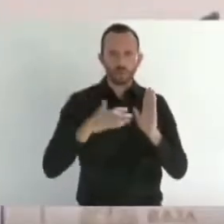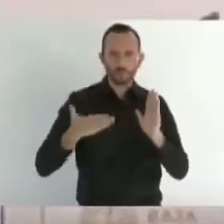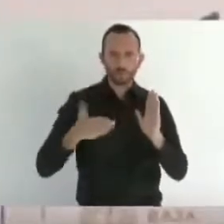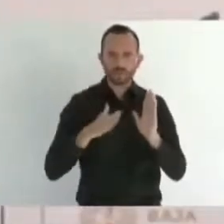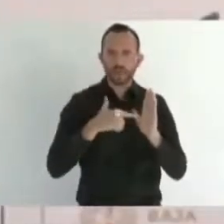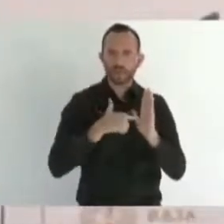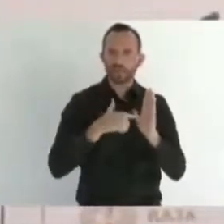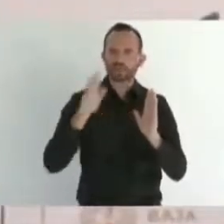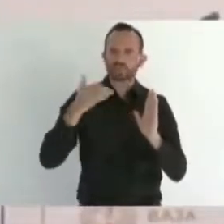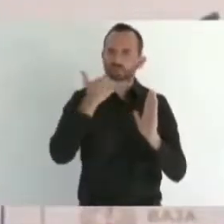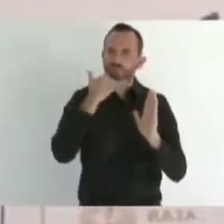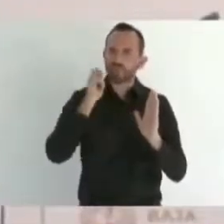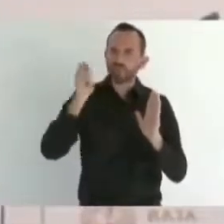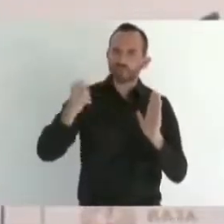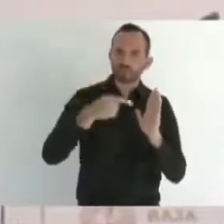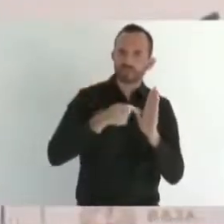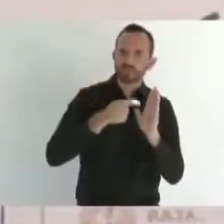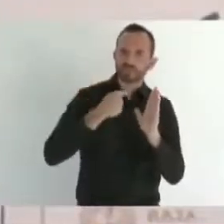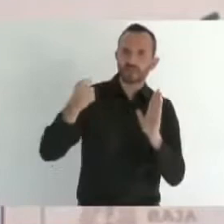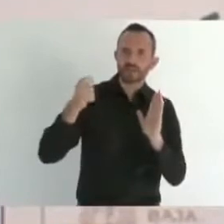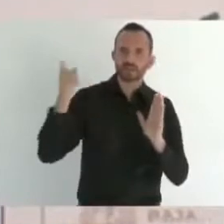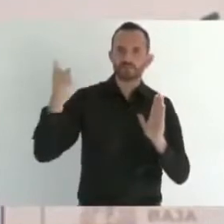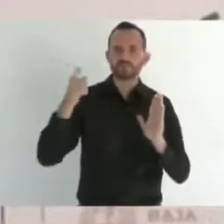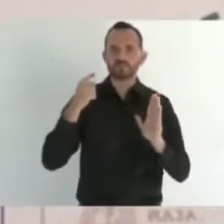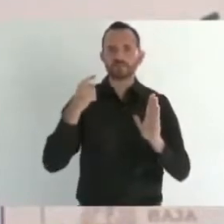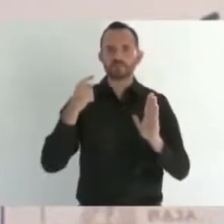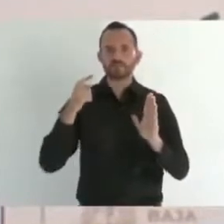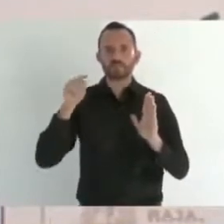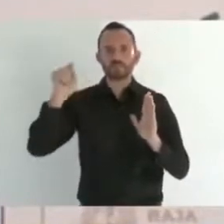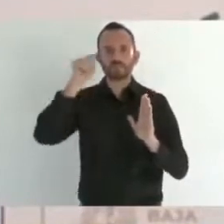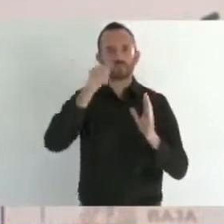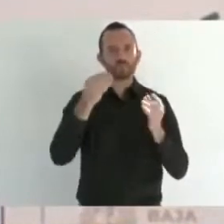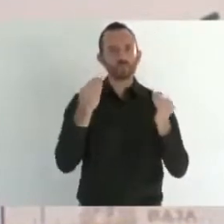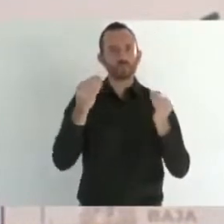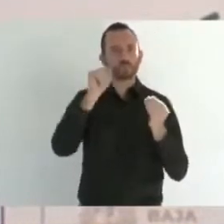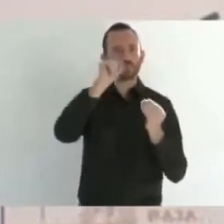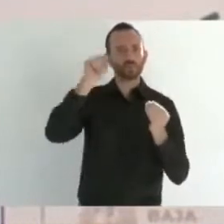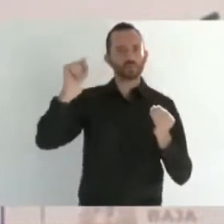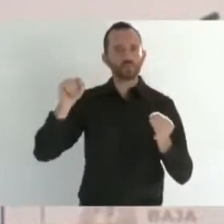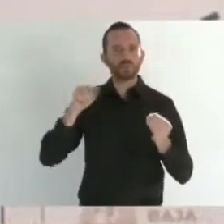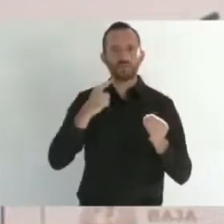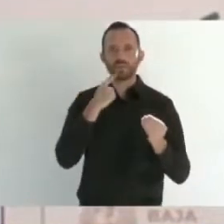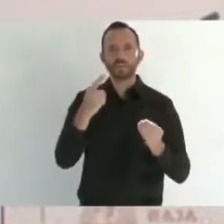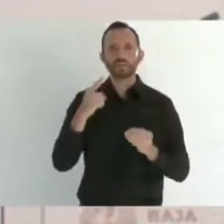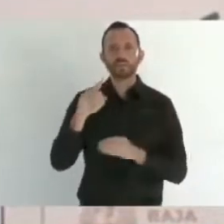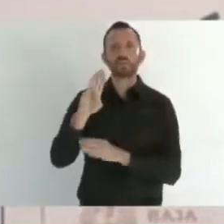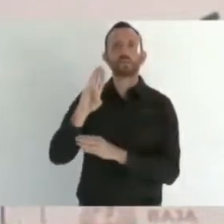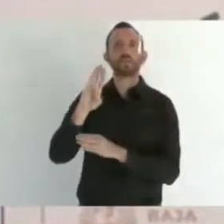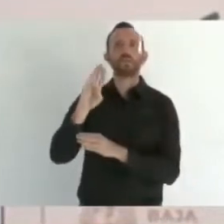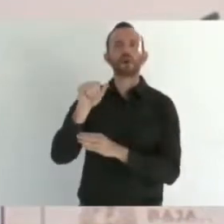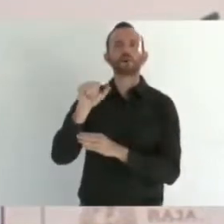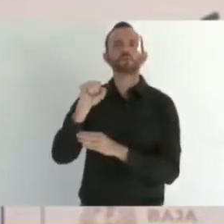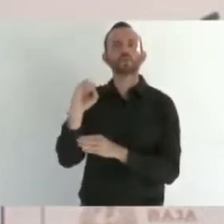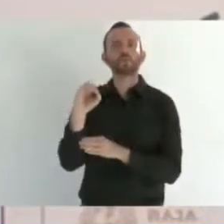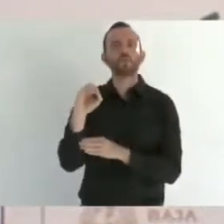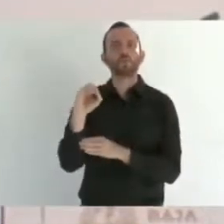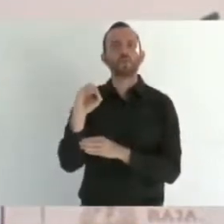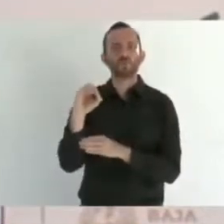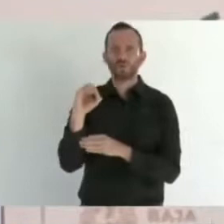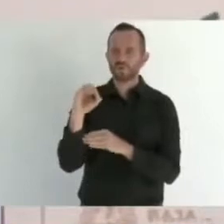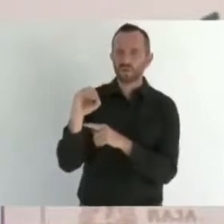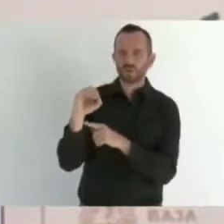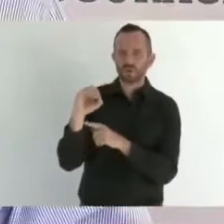muchas partes siempre la respuesta es vas a qué es filete base